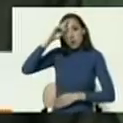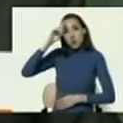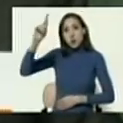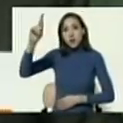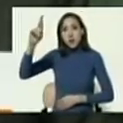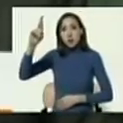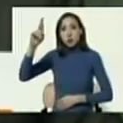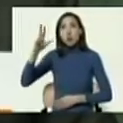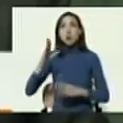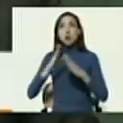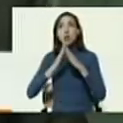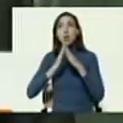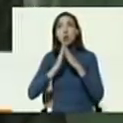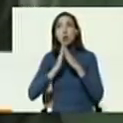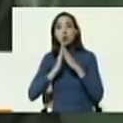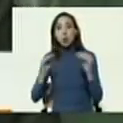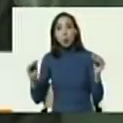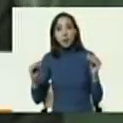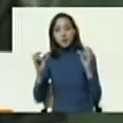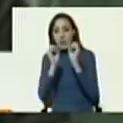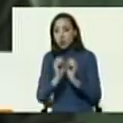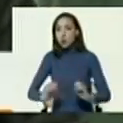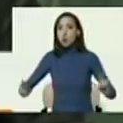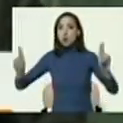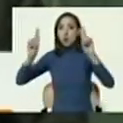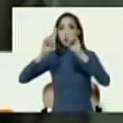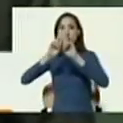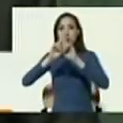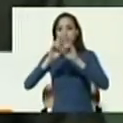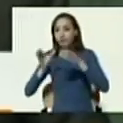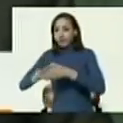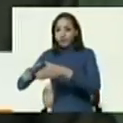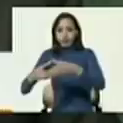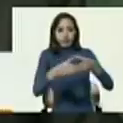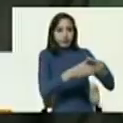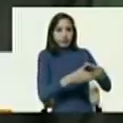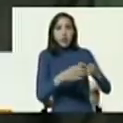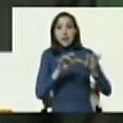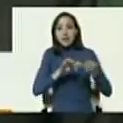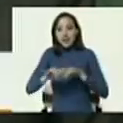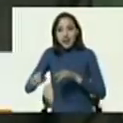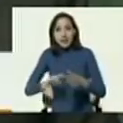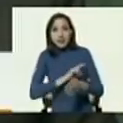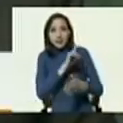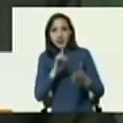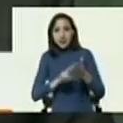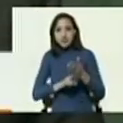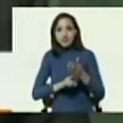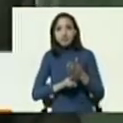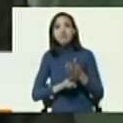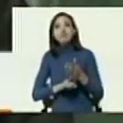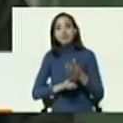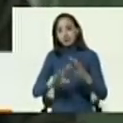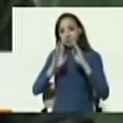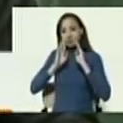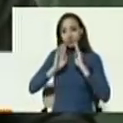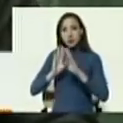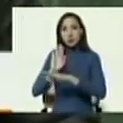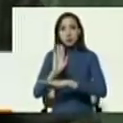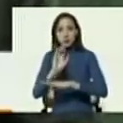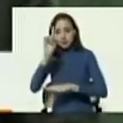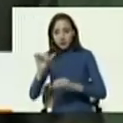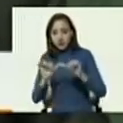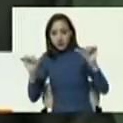que todas las instancias de Naciones Unidas, incluyendo su Secretaría General, el Consejo de Seguridad, su Sistema de